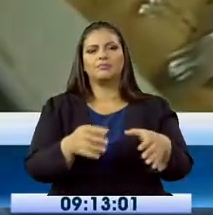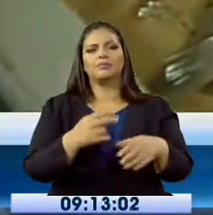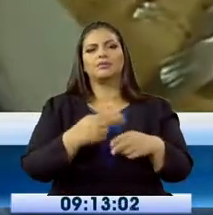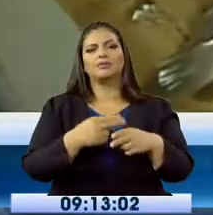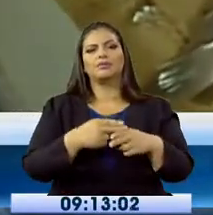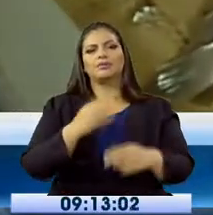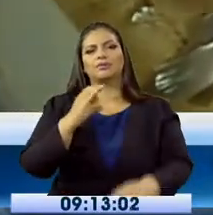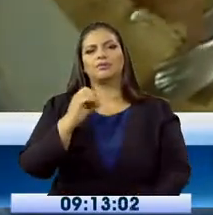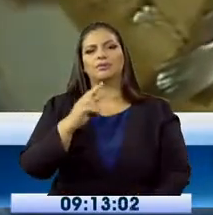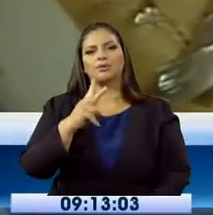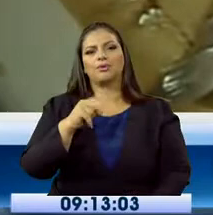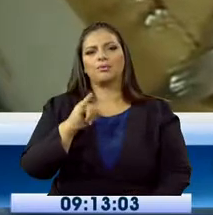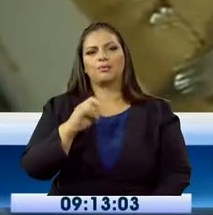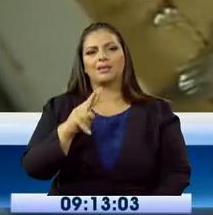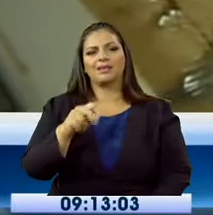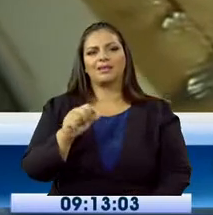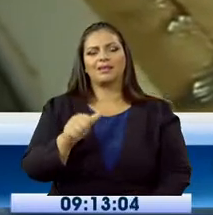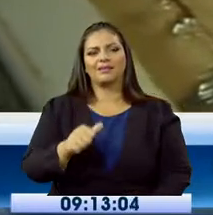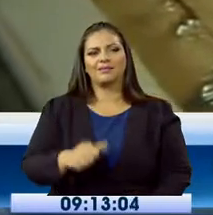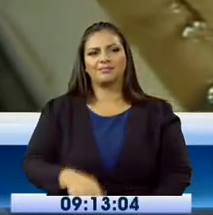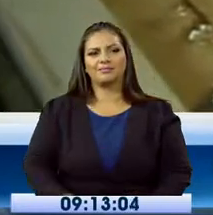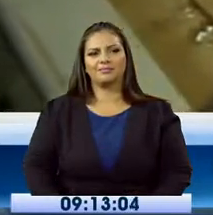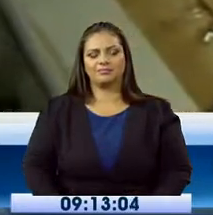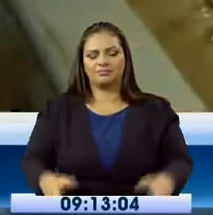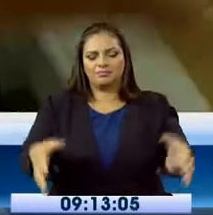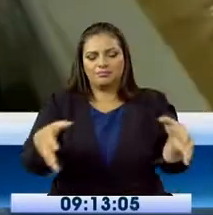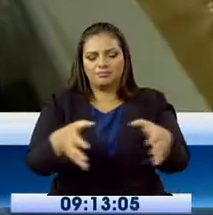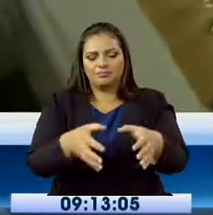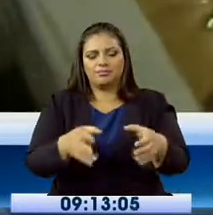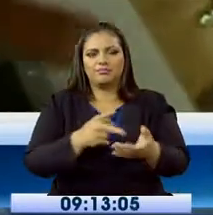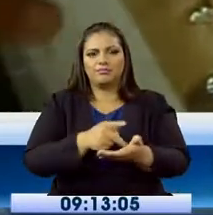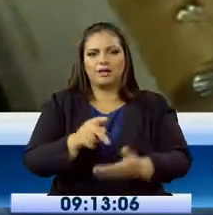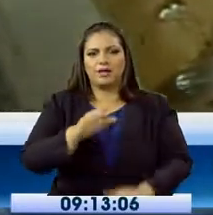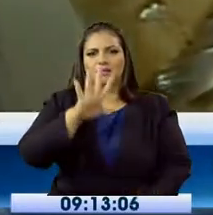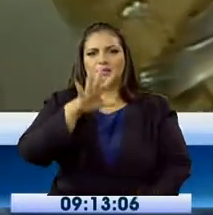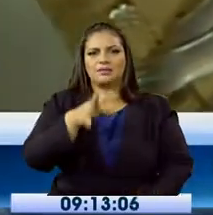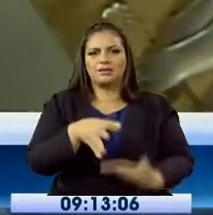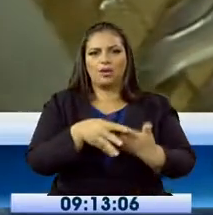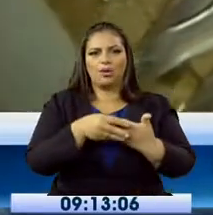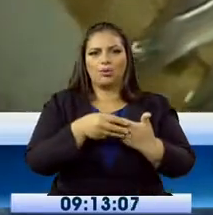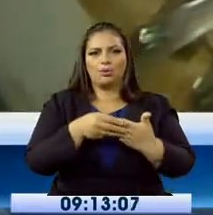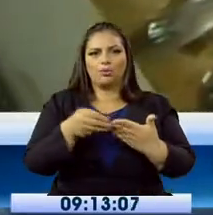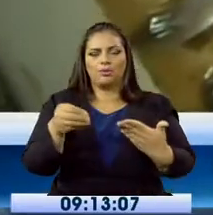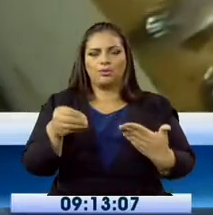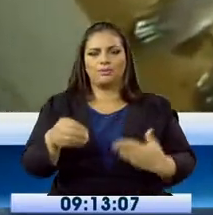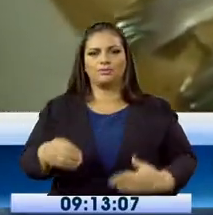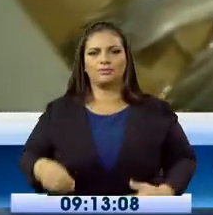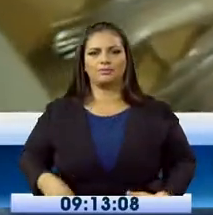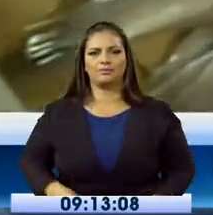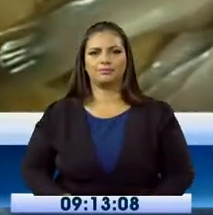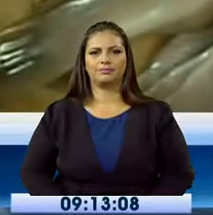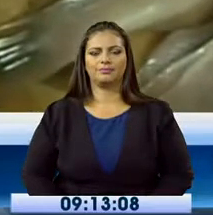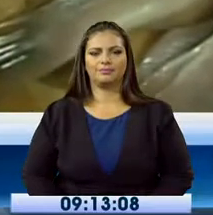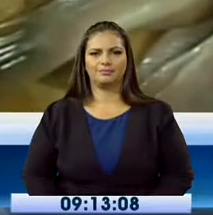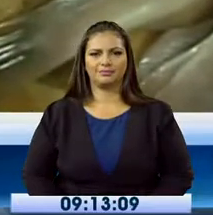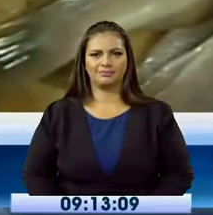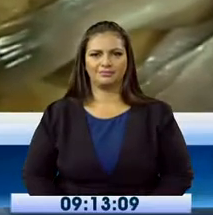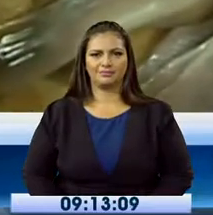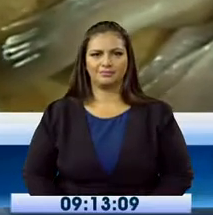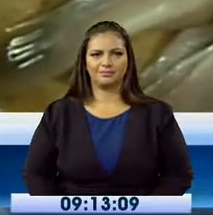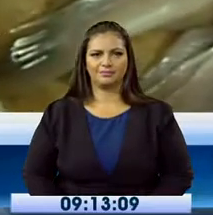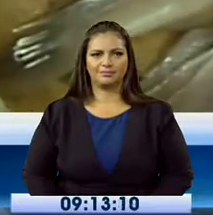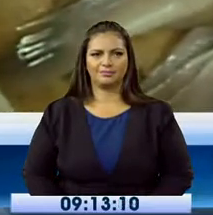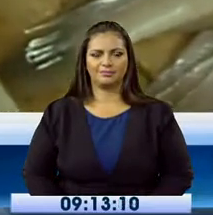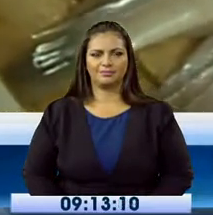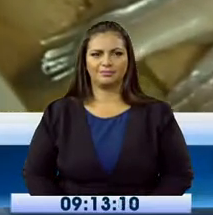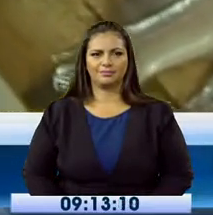Este, $1 la libra. Sino que esto vale $5 el pilito. El pilito, ahí está. Ahí vienen 10. Ahí está, 10. Llévese 2 más,